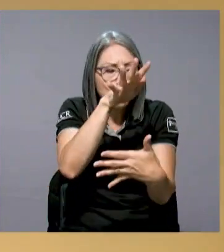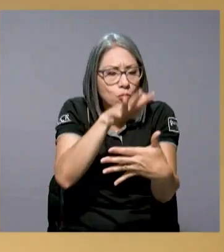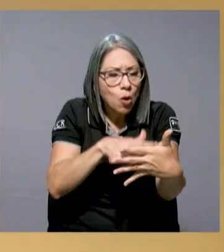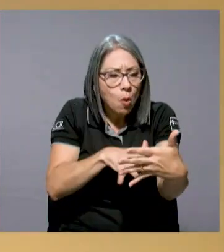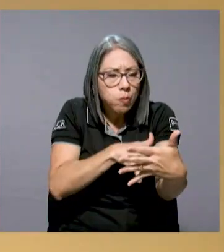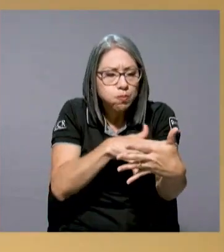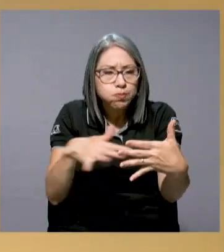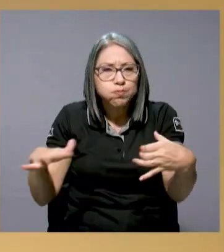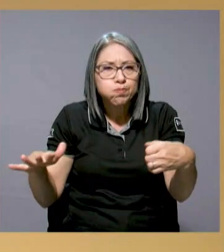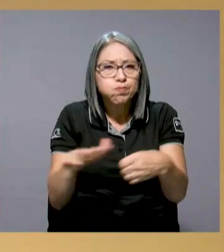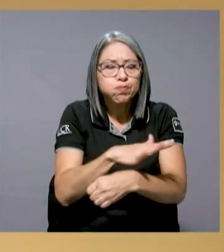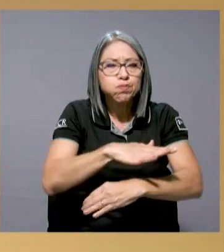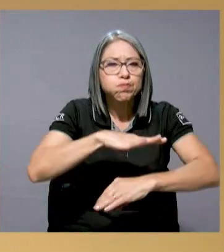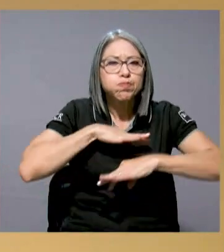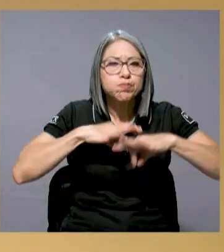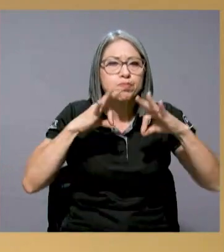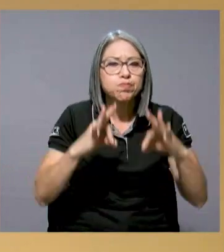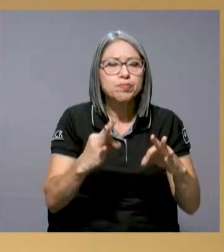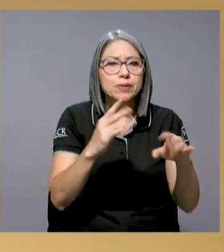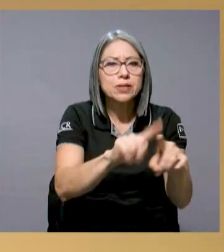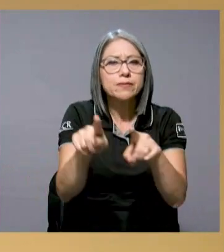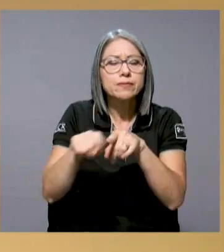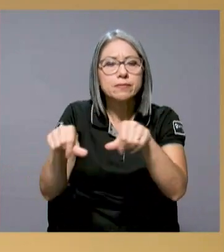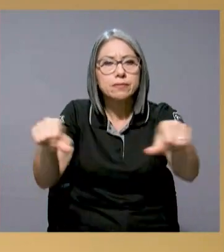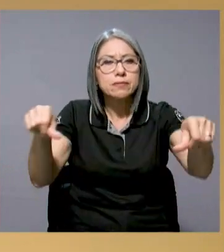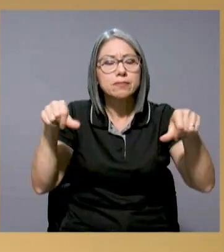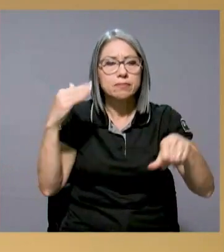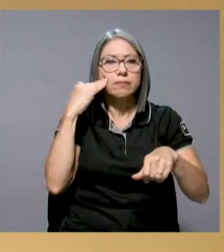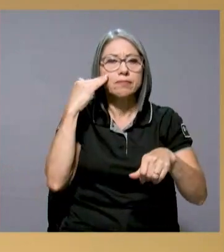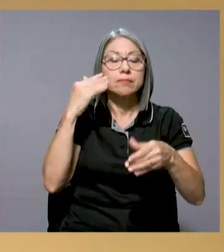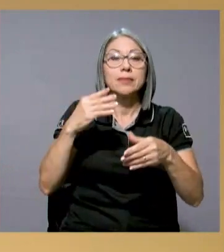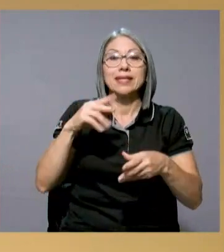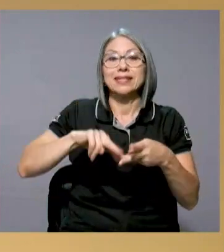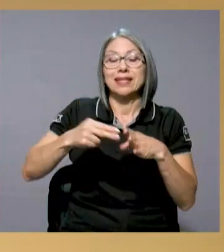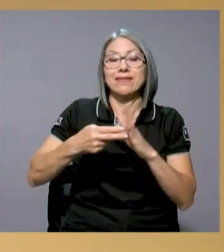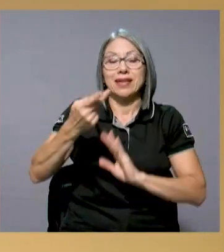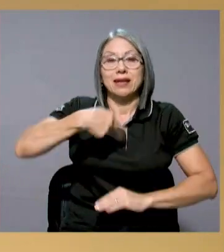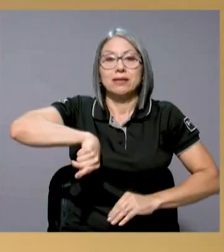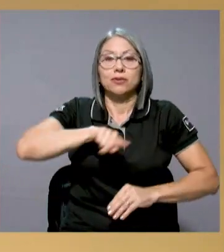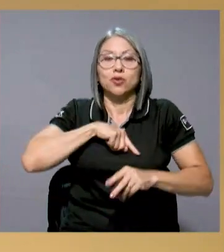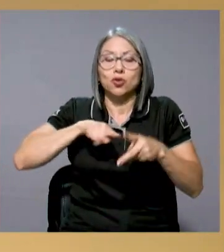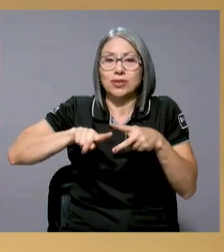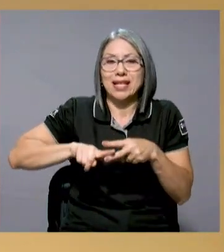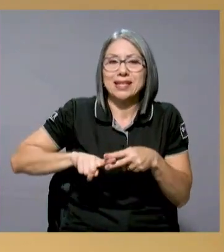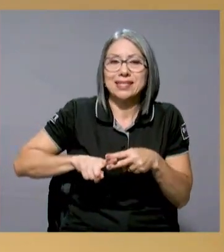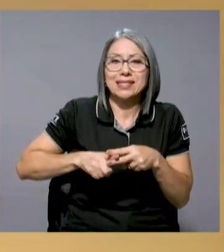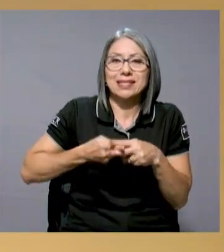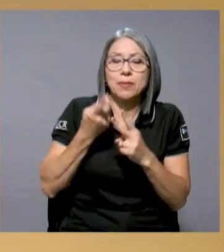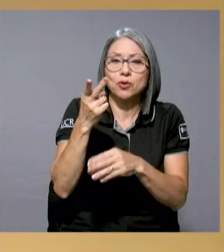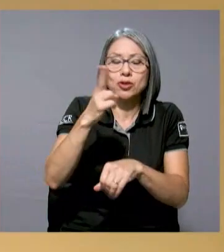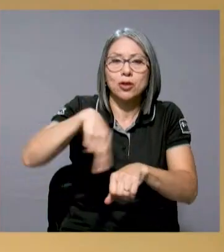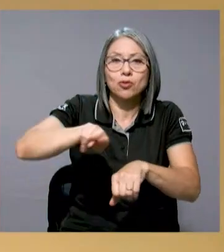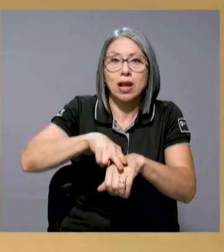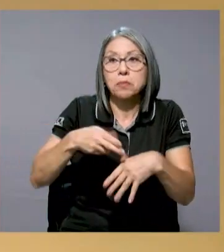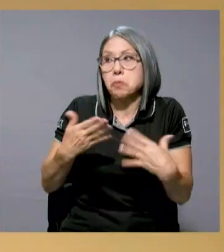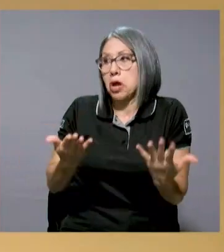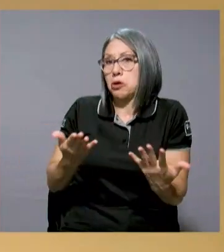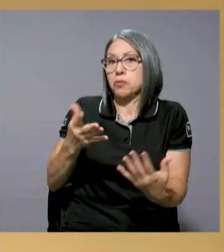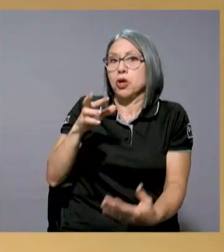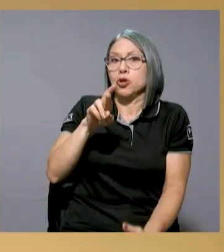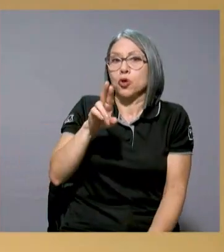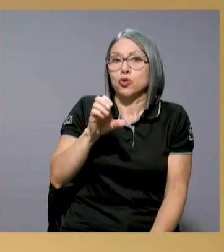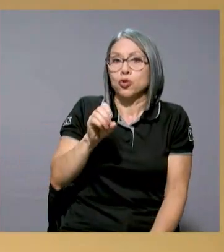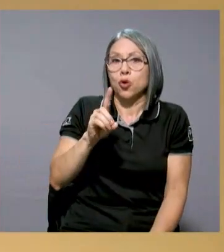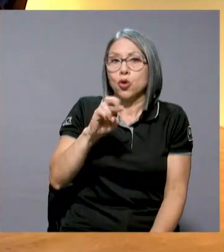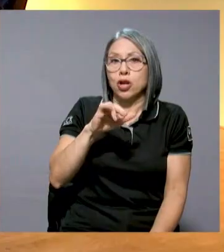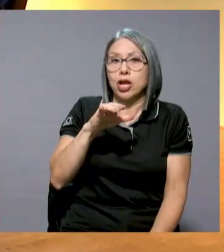ver las diferentes áreas del conocimiento. Es decir, que nacemos de manera natural. Bueno, don Rodrigo Facio, que tal vez quisiéramos hablar